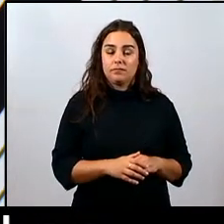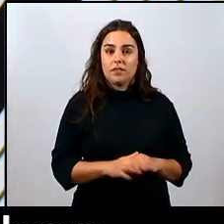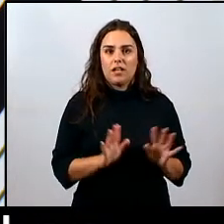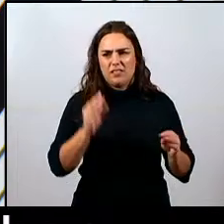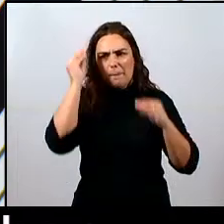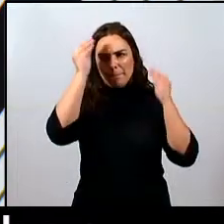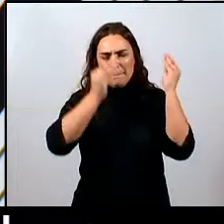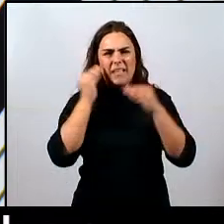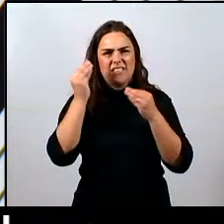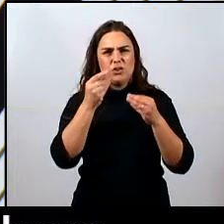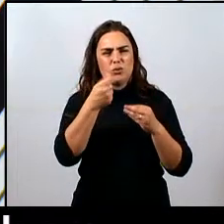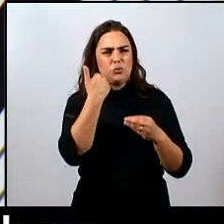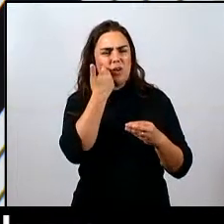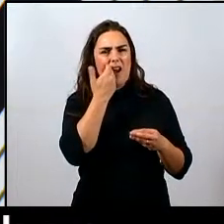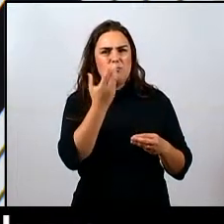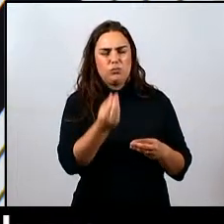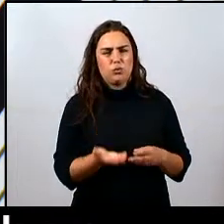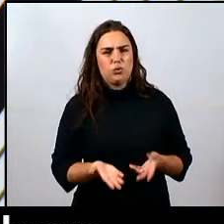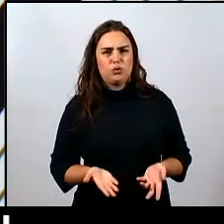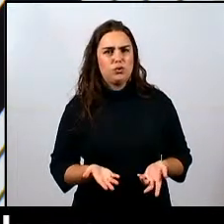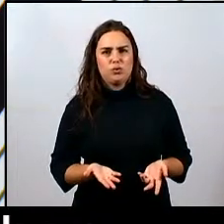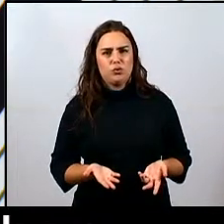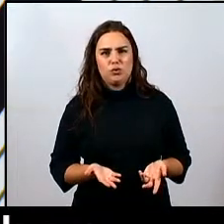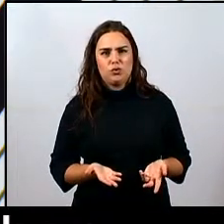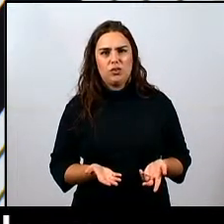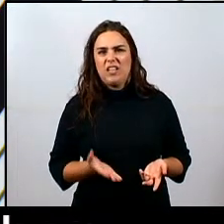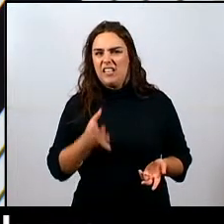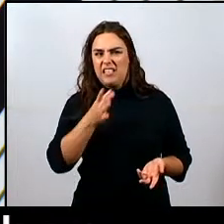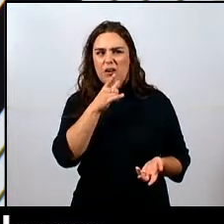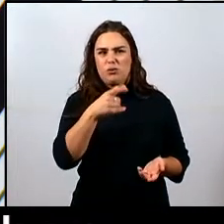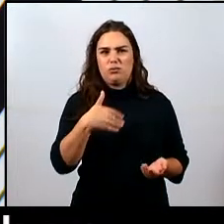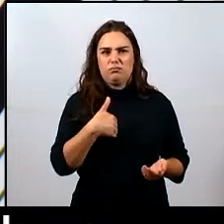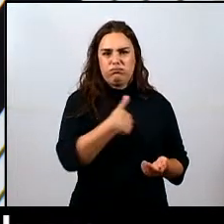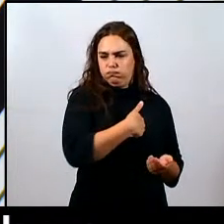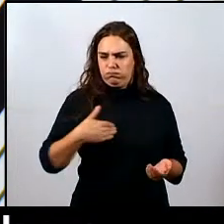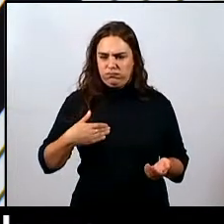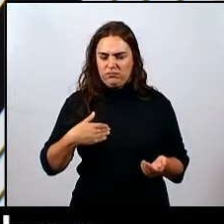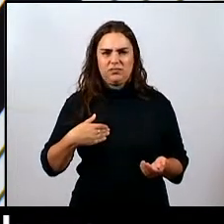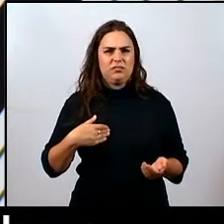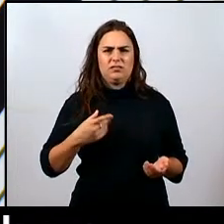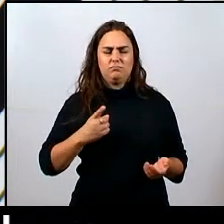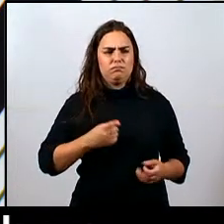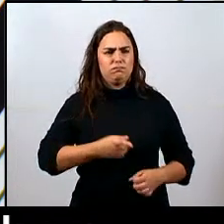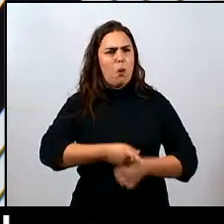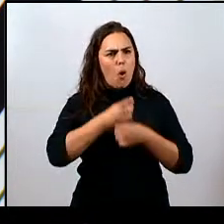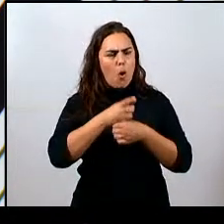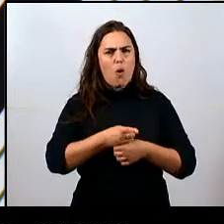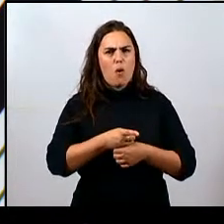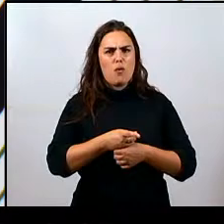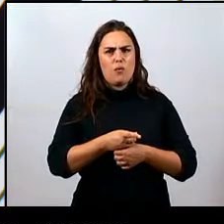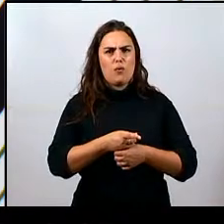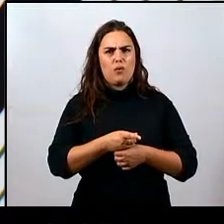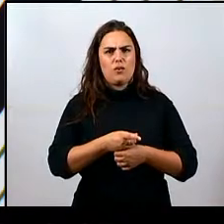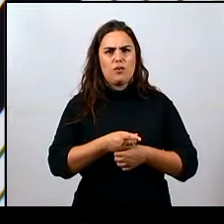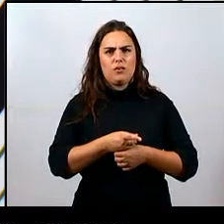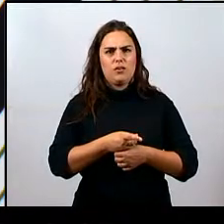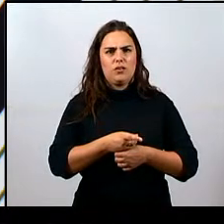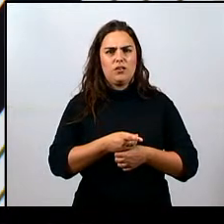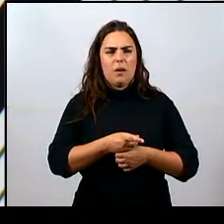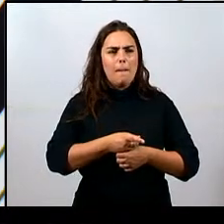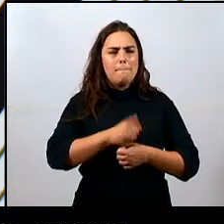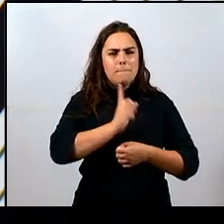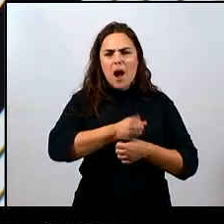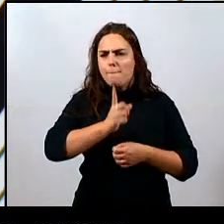puede tener más cara dura y no se puede ser más arbitrario que imponer a punta de pistola al resto